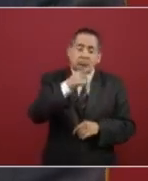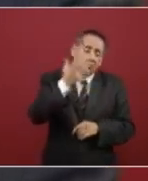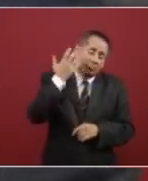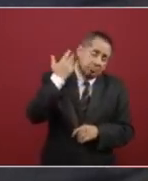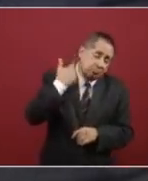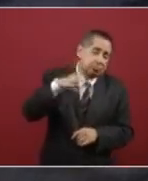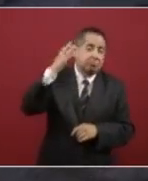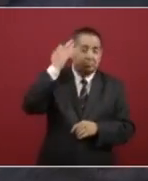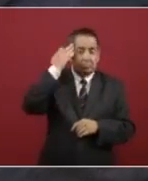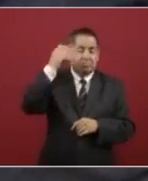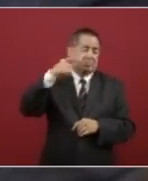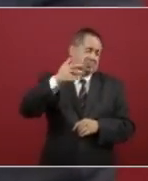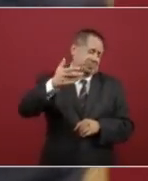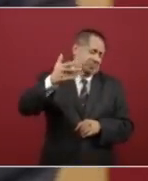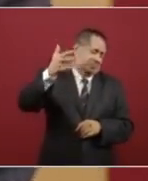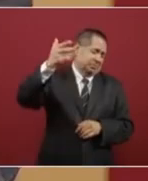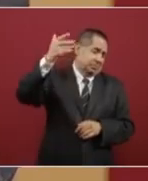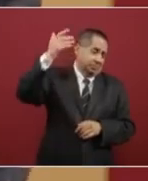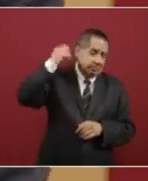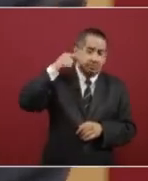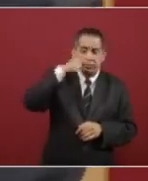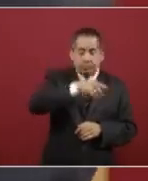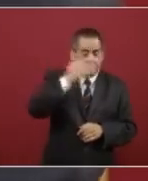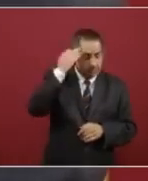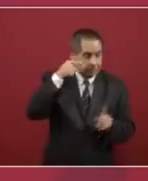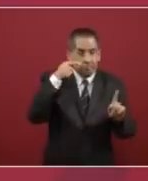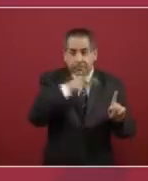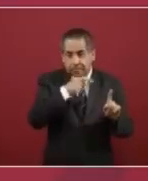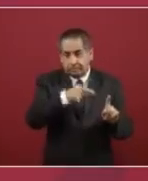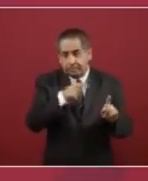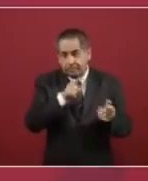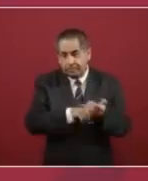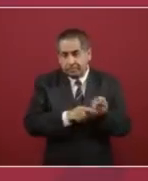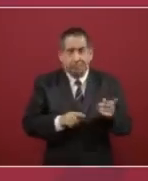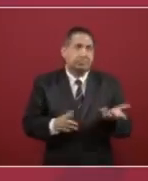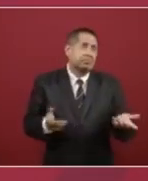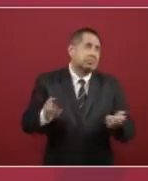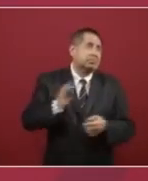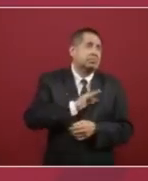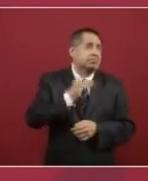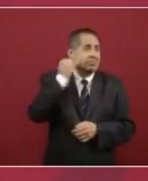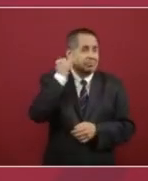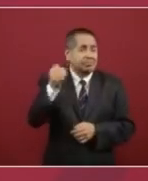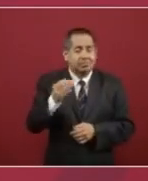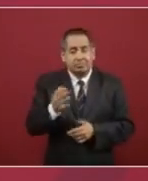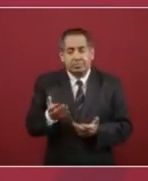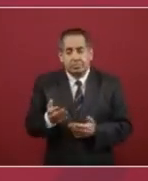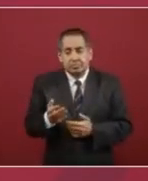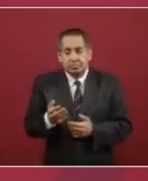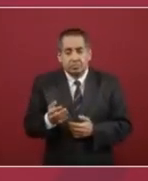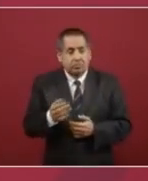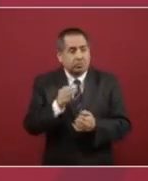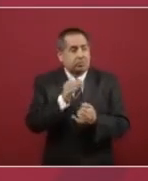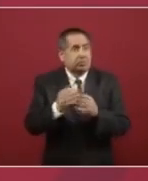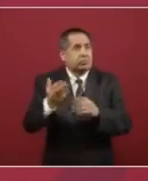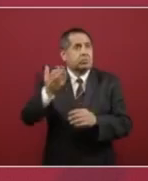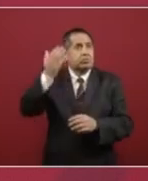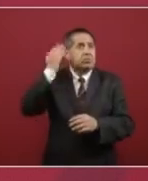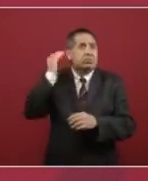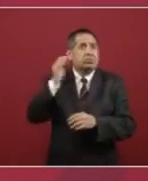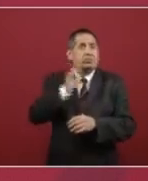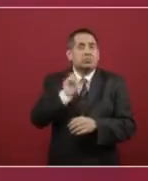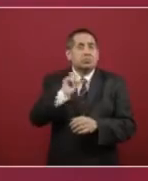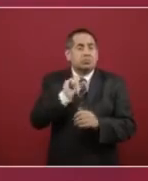en aquellos tiempos, estamos hablando de que la última refinería que se